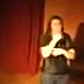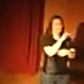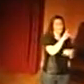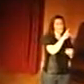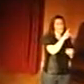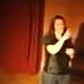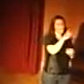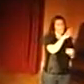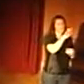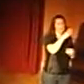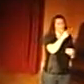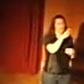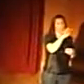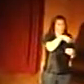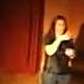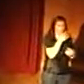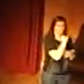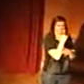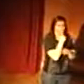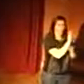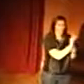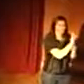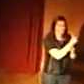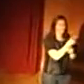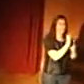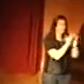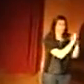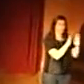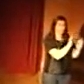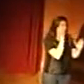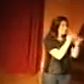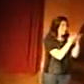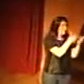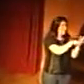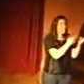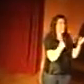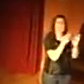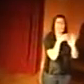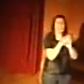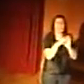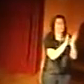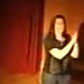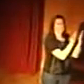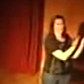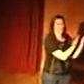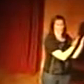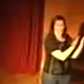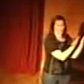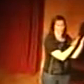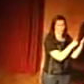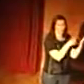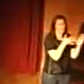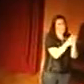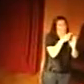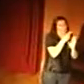valón actual jefe de conservación de las colecciones del 19 les ha hablado a ustedes ya del díptico de este díptico no con lo cual no voy a